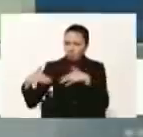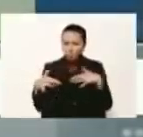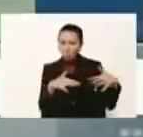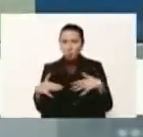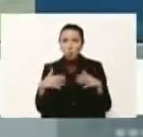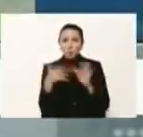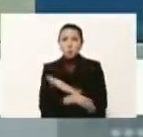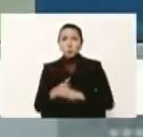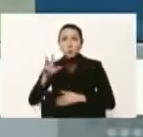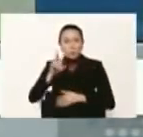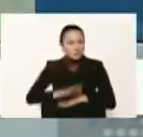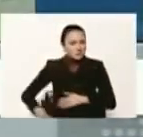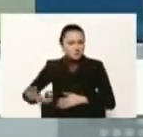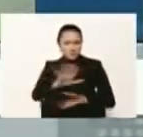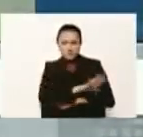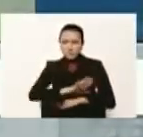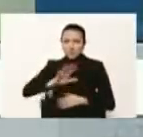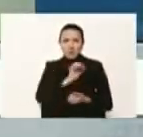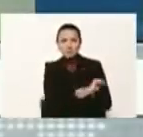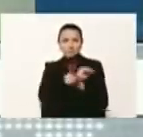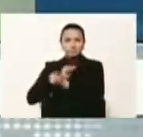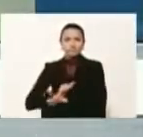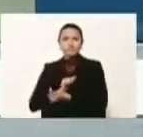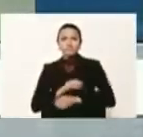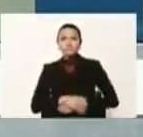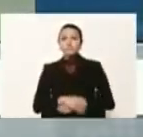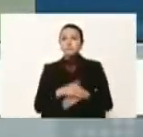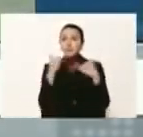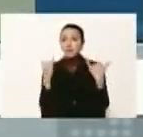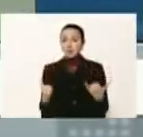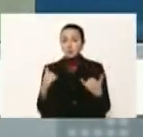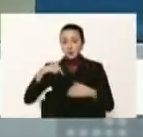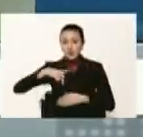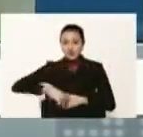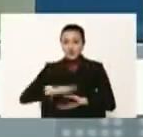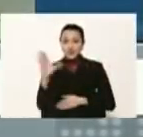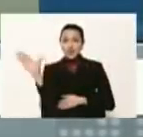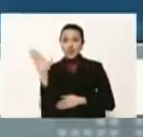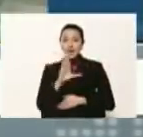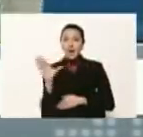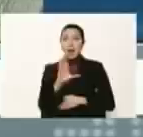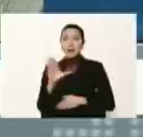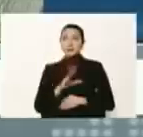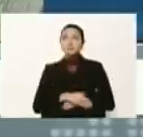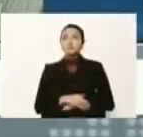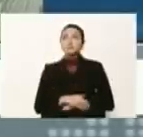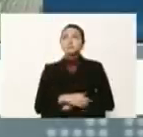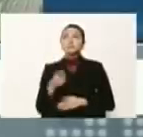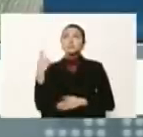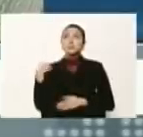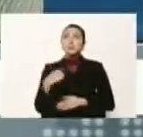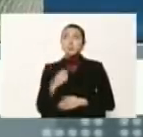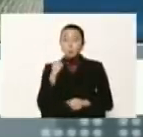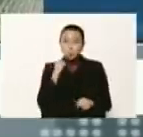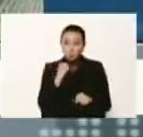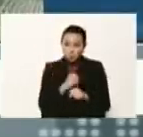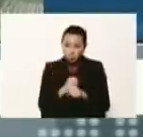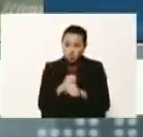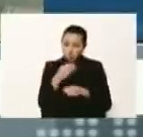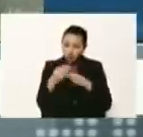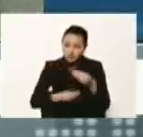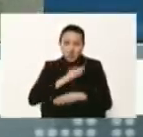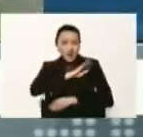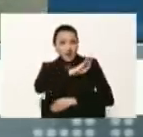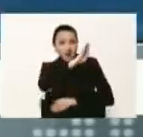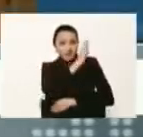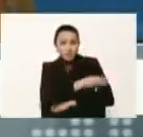ancho del país y sobre todo aquí en nuestra capital, Caracas. Tenemos empeñado un pie de fuerza de